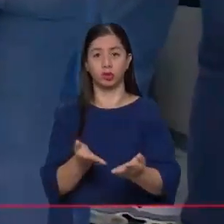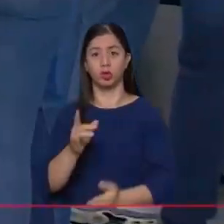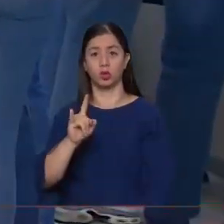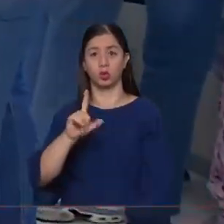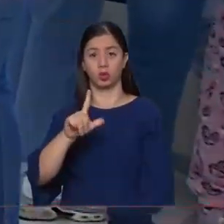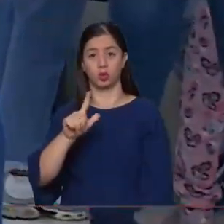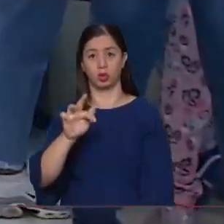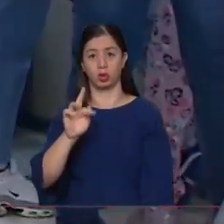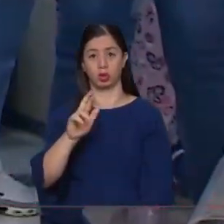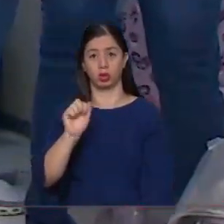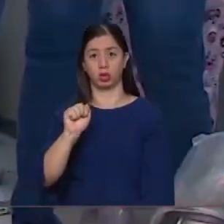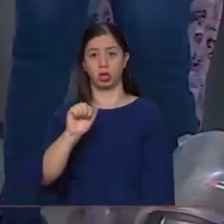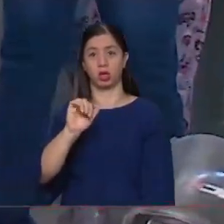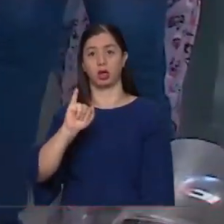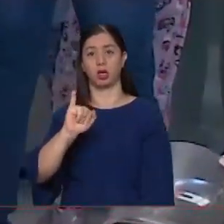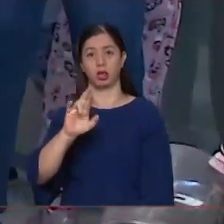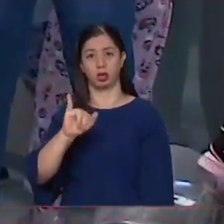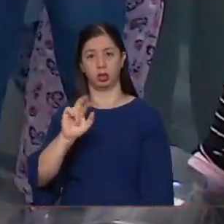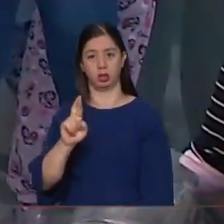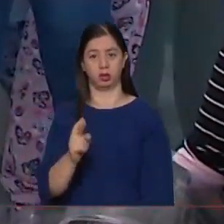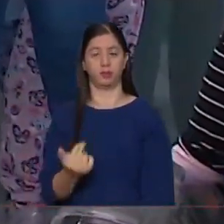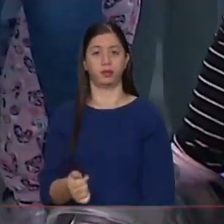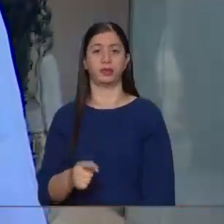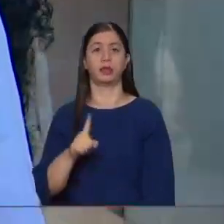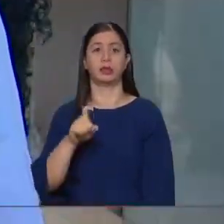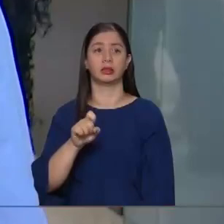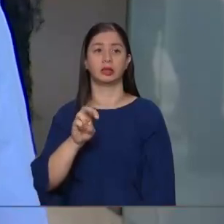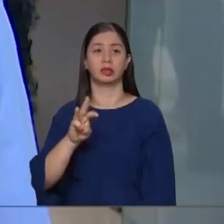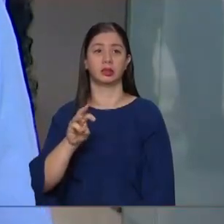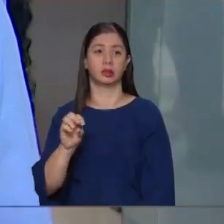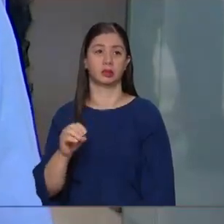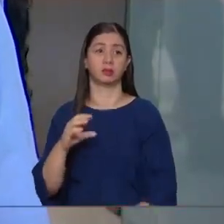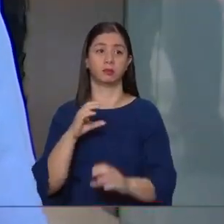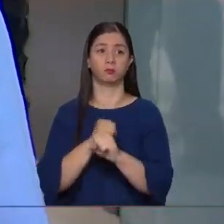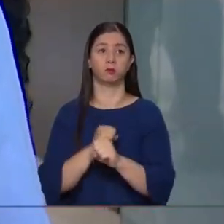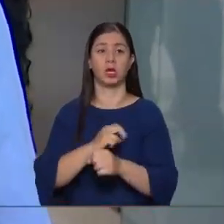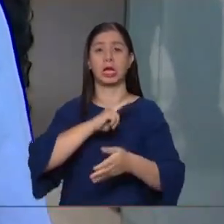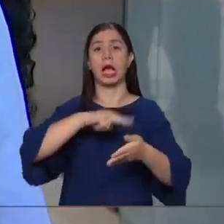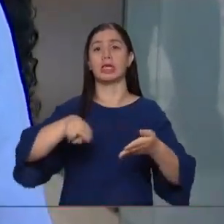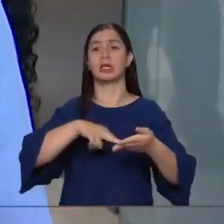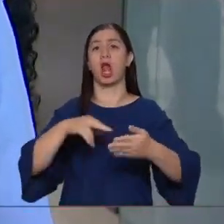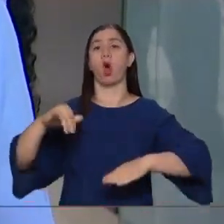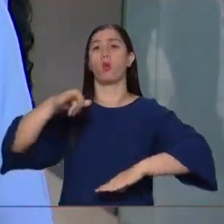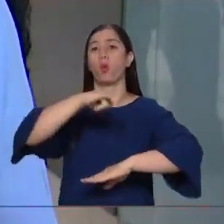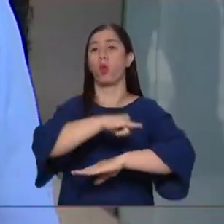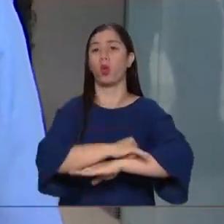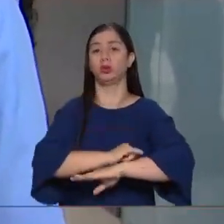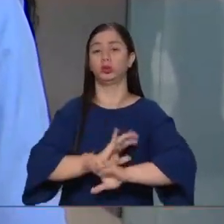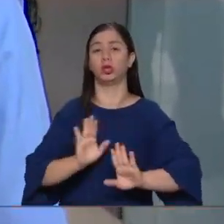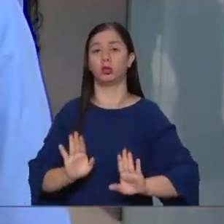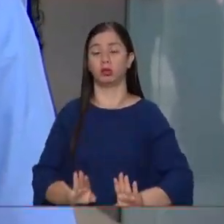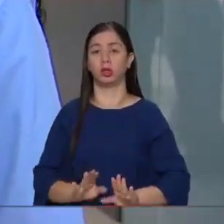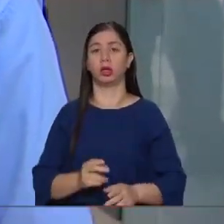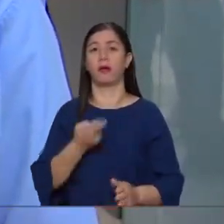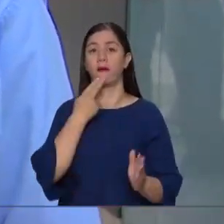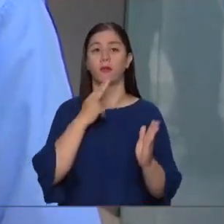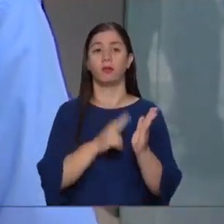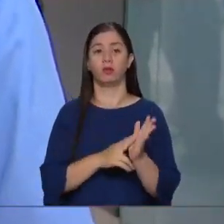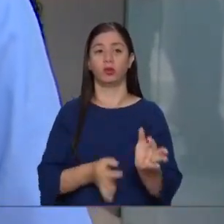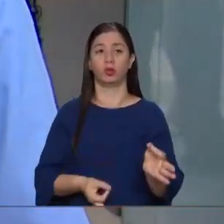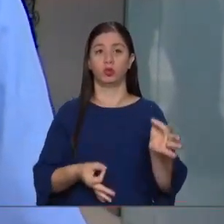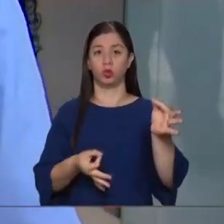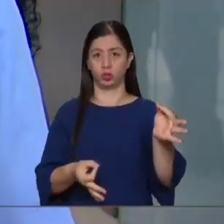Ultraer. El comunicado llegó ayer, 6:30 de la noche, que los vuelos estaban cancelados. Y acaba de llegar un comunicado que